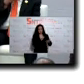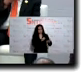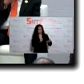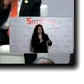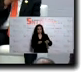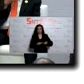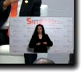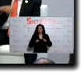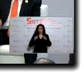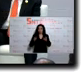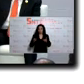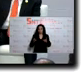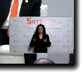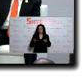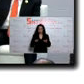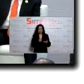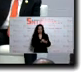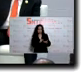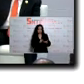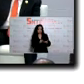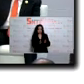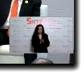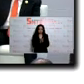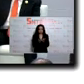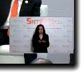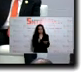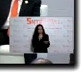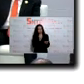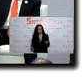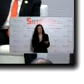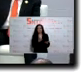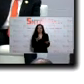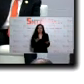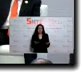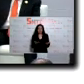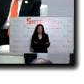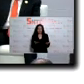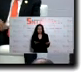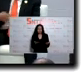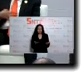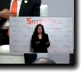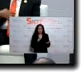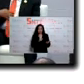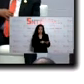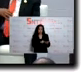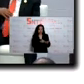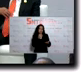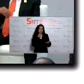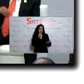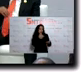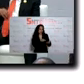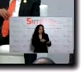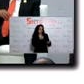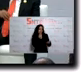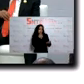pasados por revistas prestigiadas. ¿Y qué es lo que descubrieron este análisis? Lo que descubrieron fue lo siguiente.